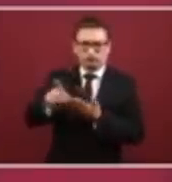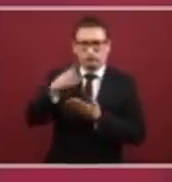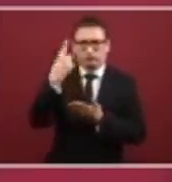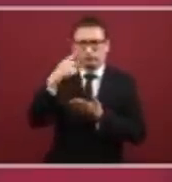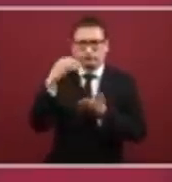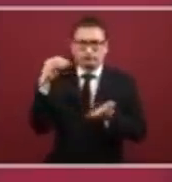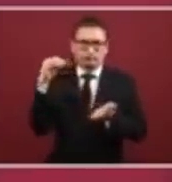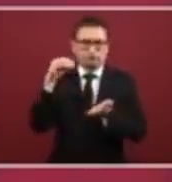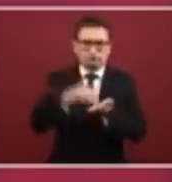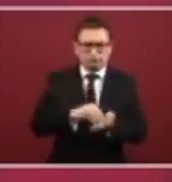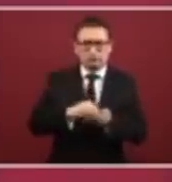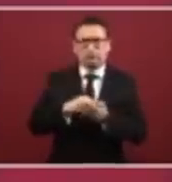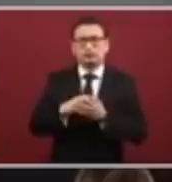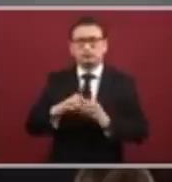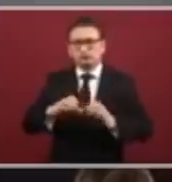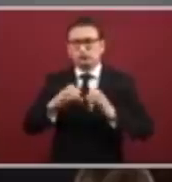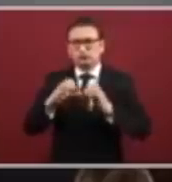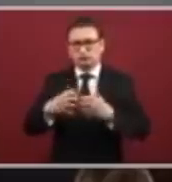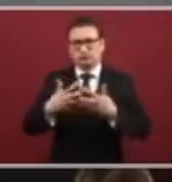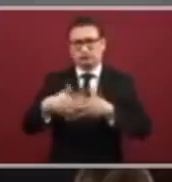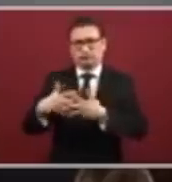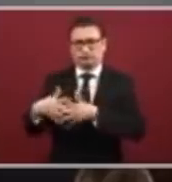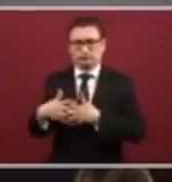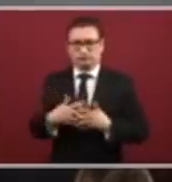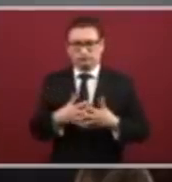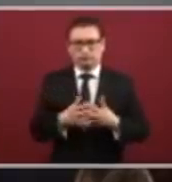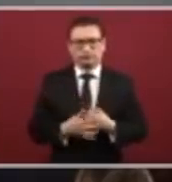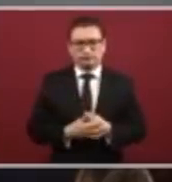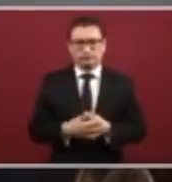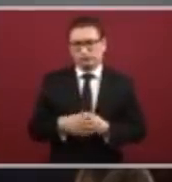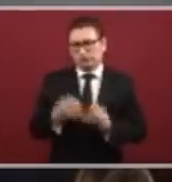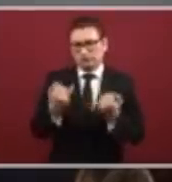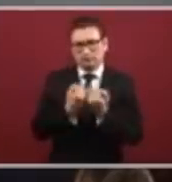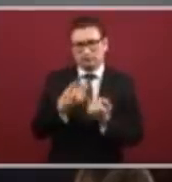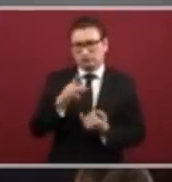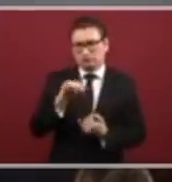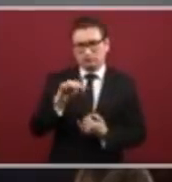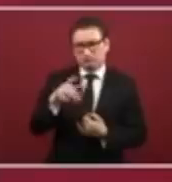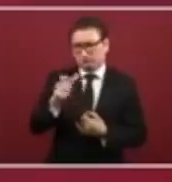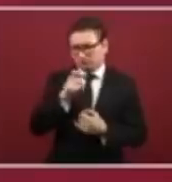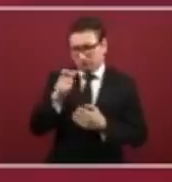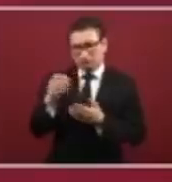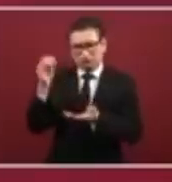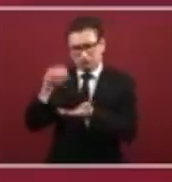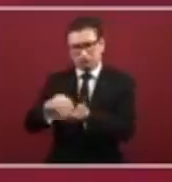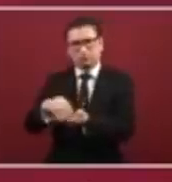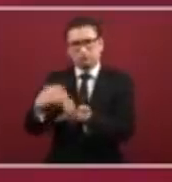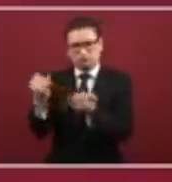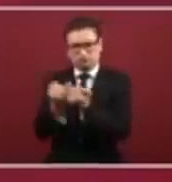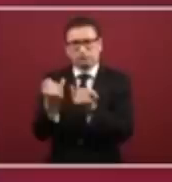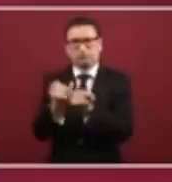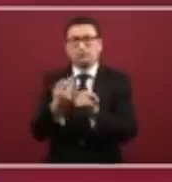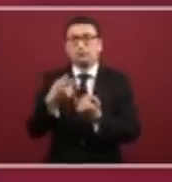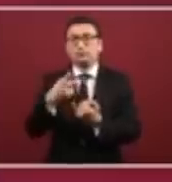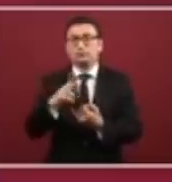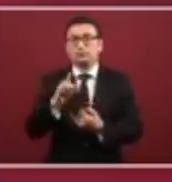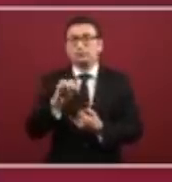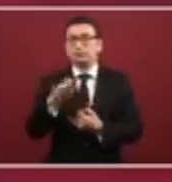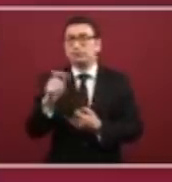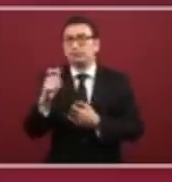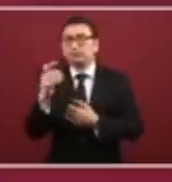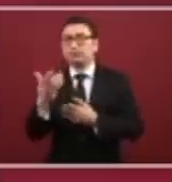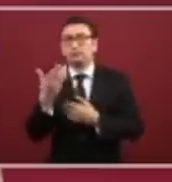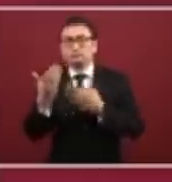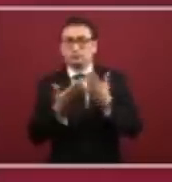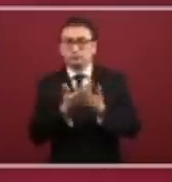resguardo industrial que lo pidió Petróleos Mexicanos, está testado, pero ya todo lo que presentó para que se le diera